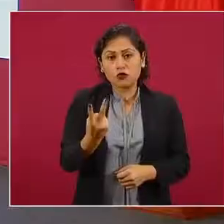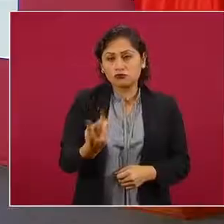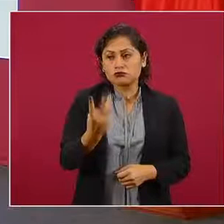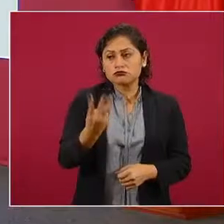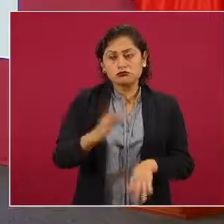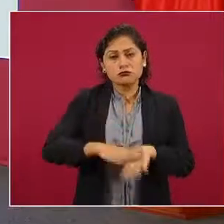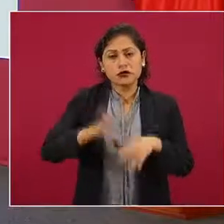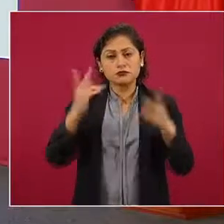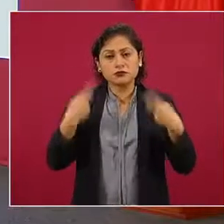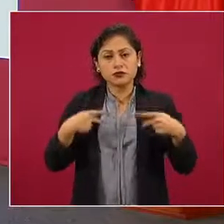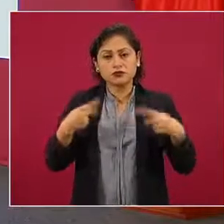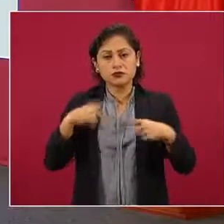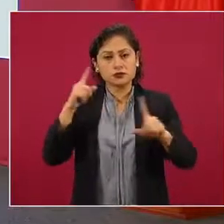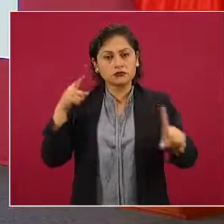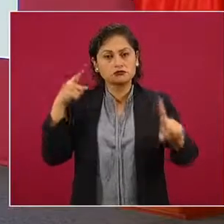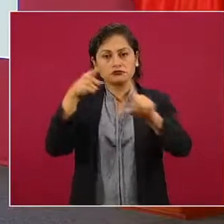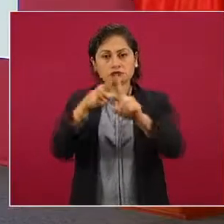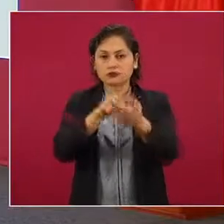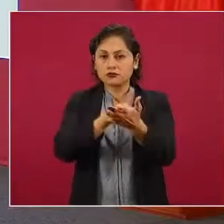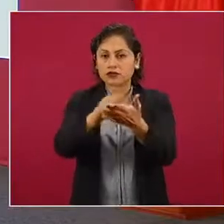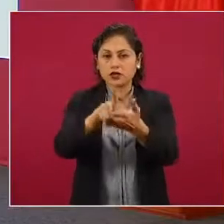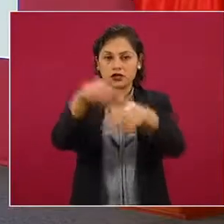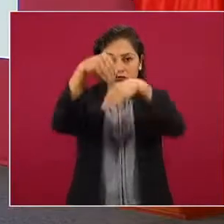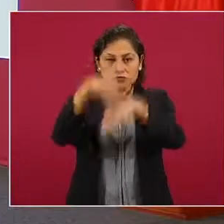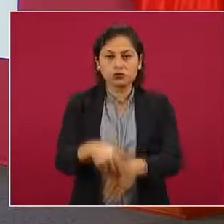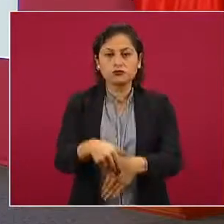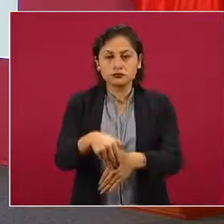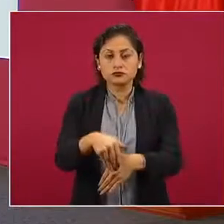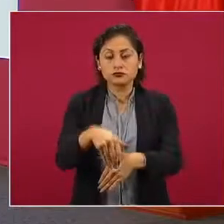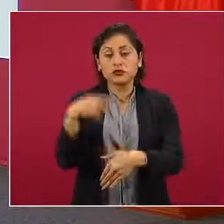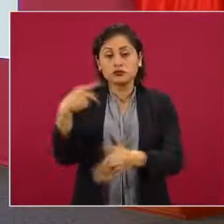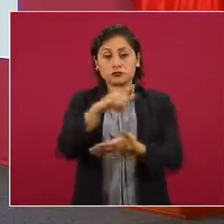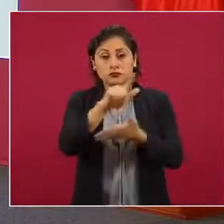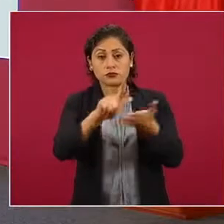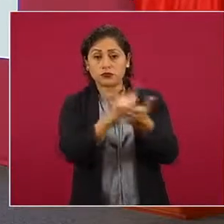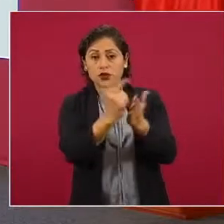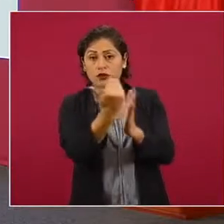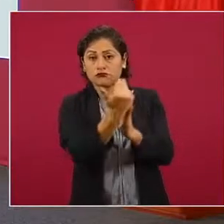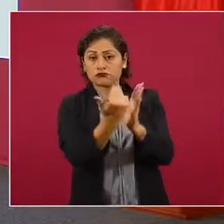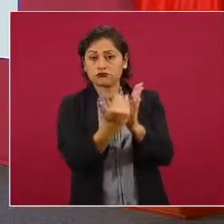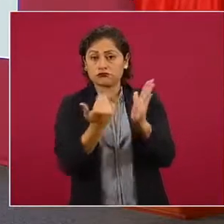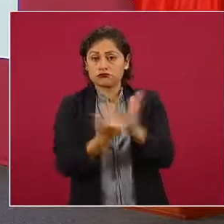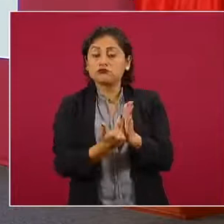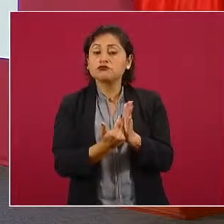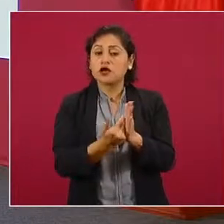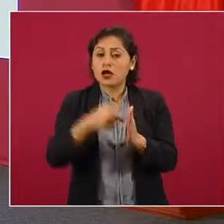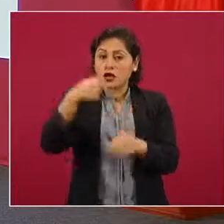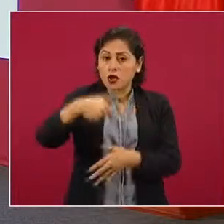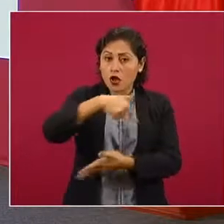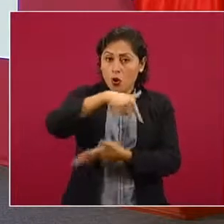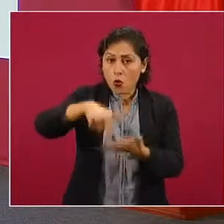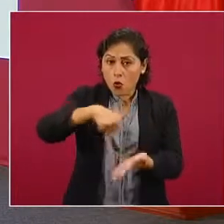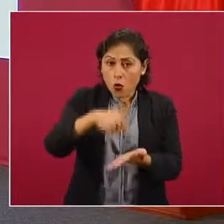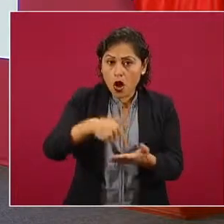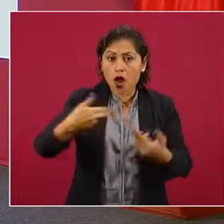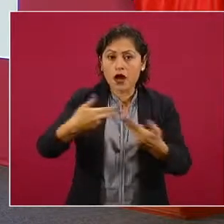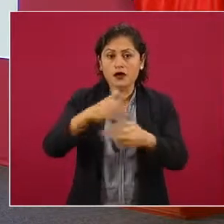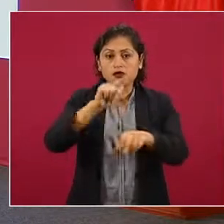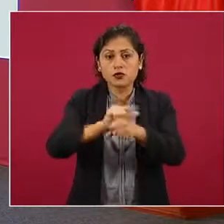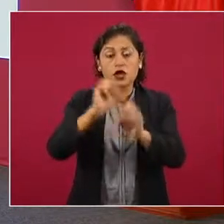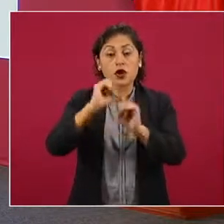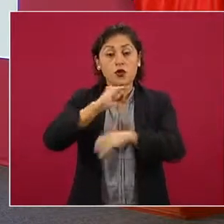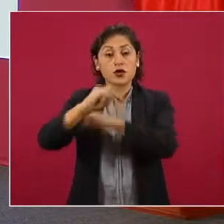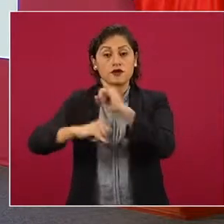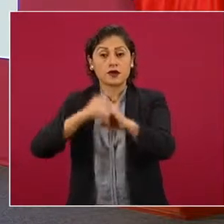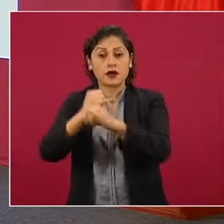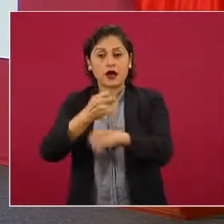en el derecho. Su guía principal es el conjunto de leyes locales, nacionales e internacionales. Es el medio